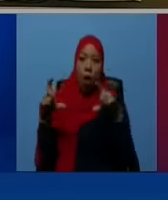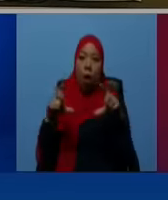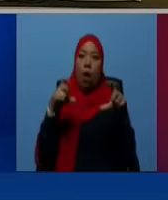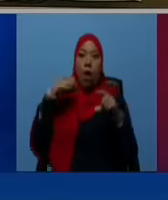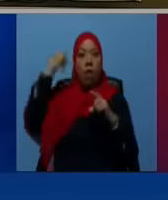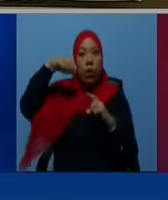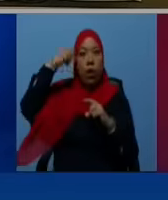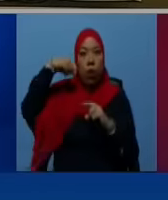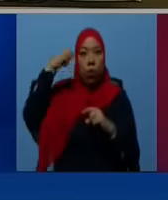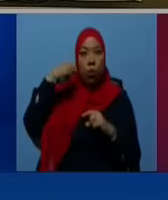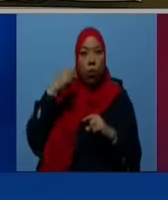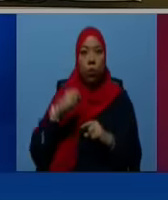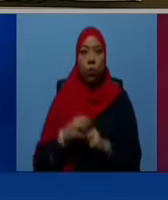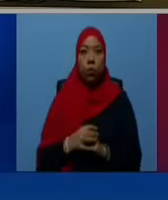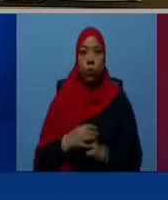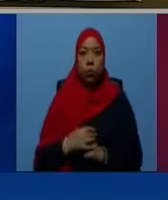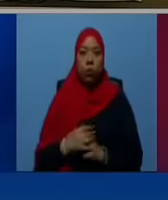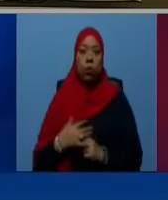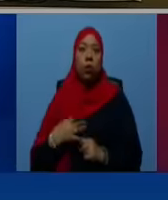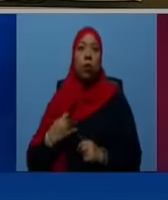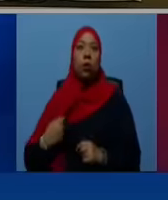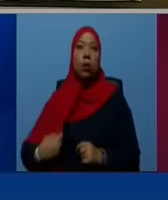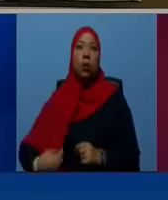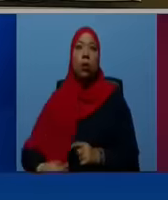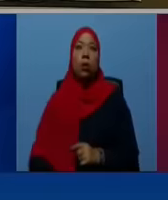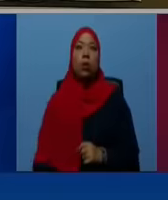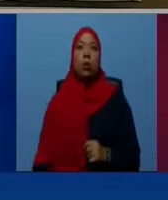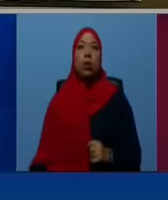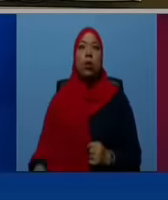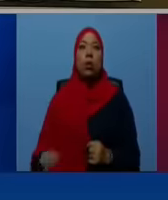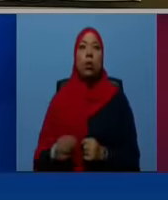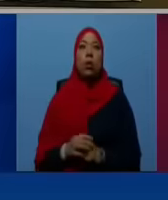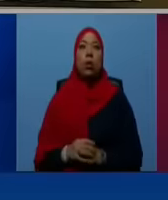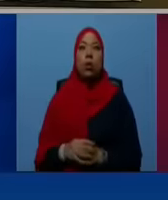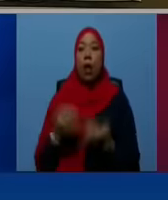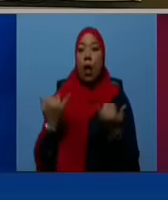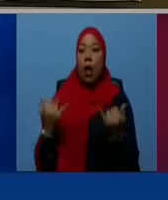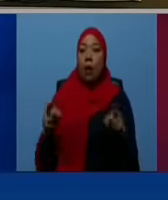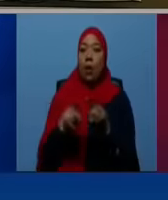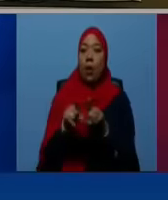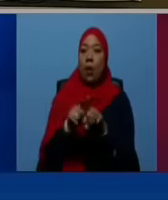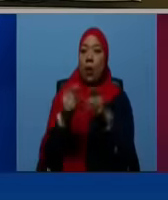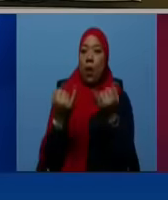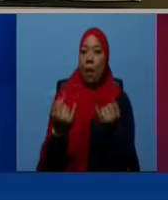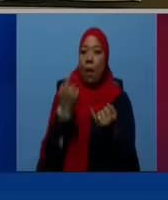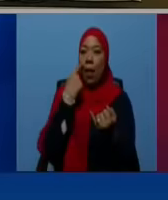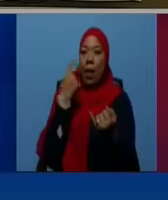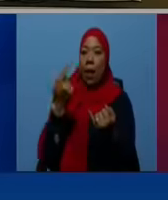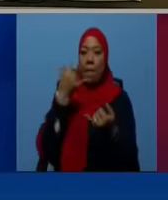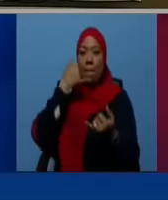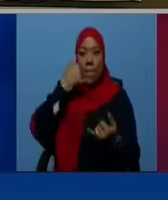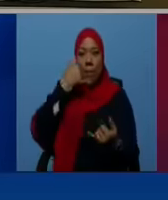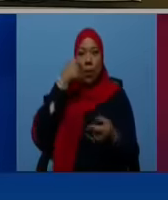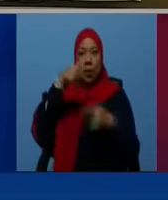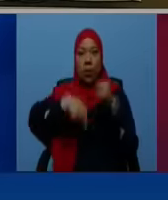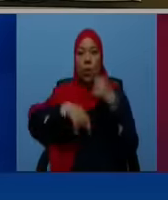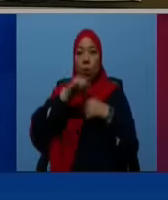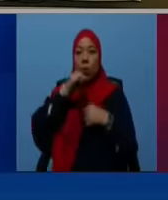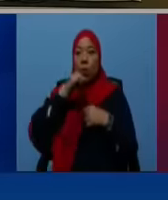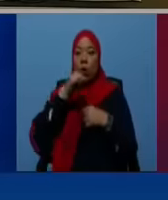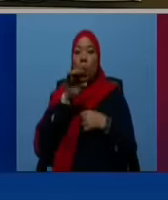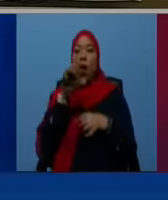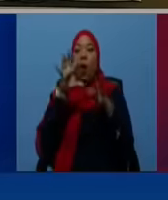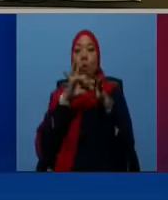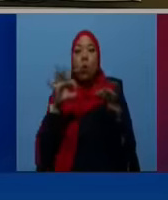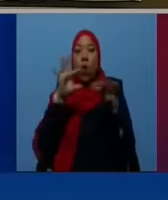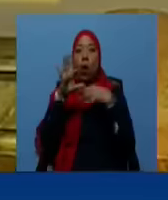Aquí están. Y lo mejor de todo. Estamos transmitiendo en vivo, mira. Y después te metes aquí y son las cuentas